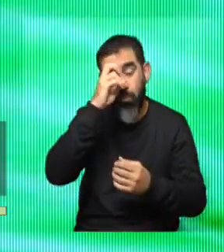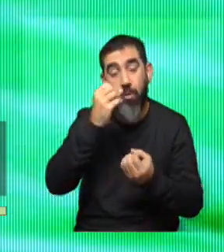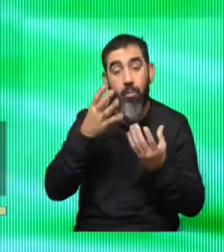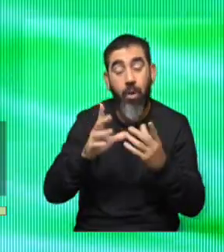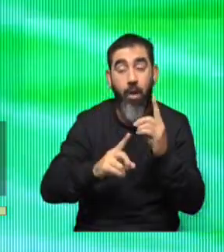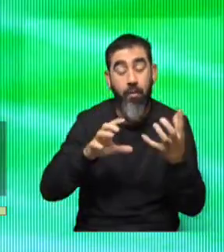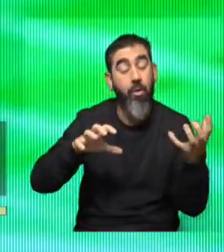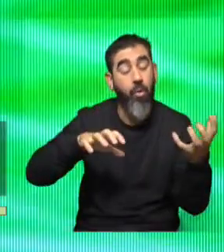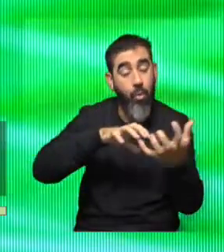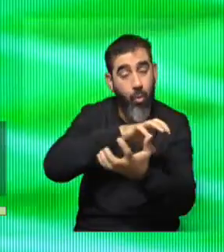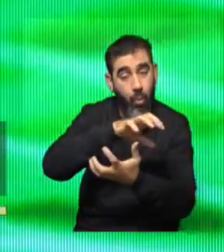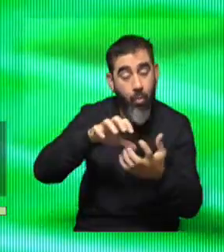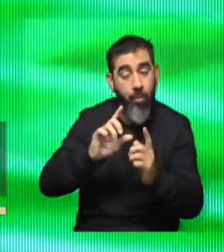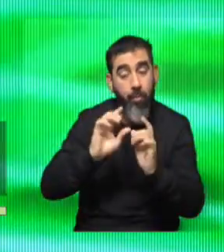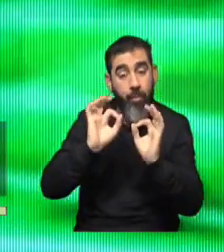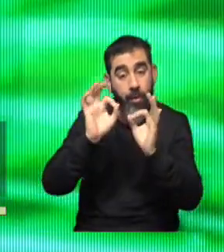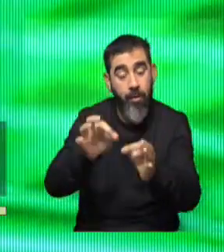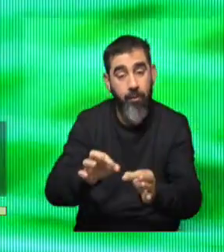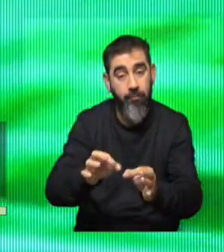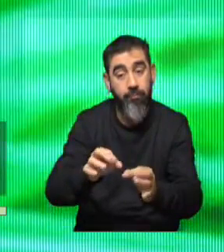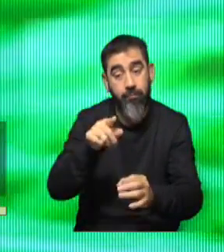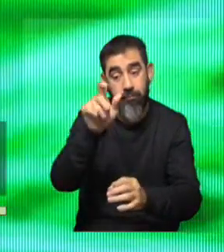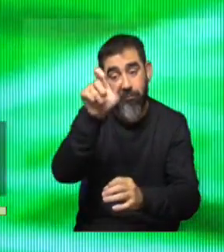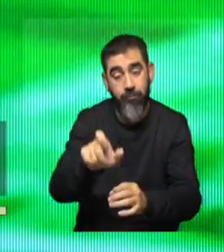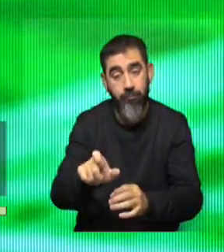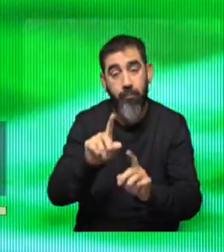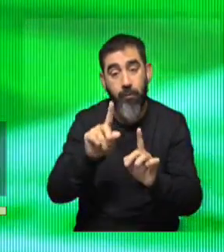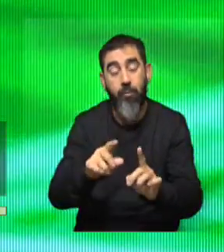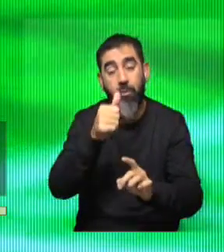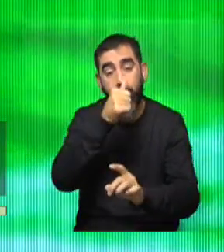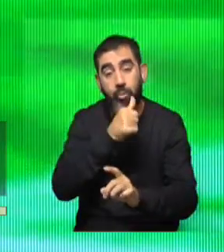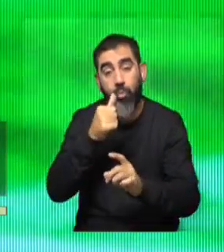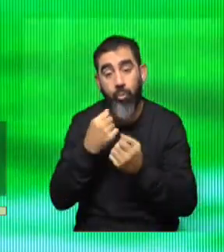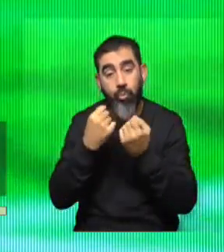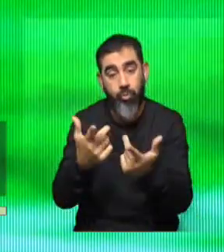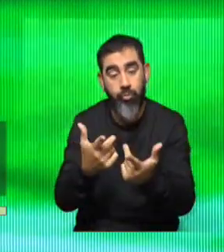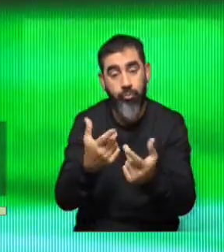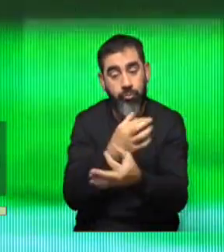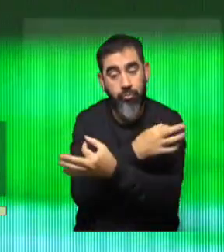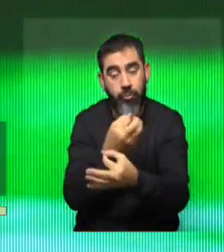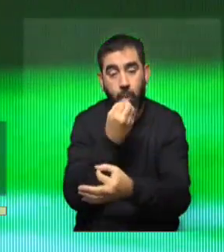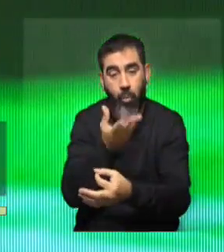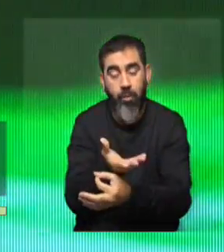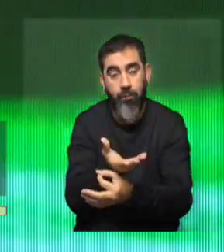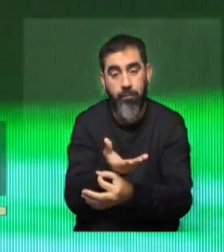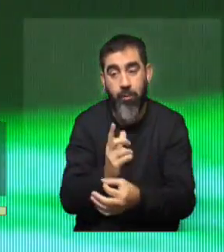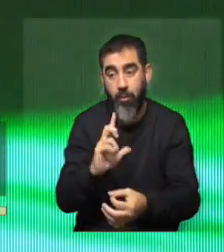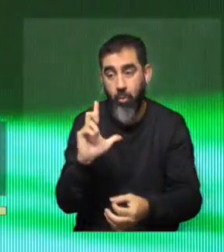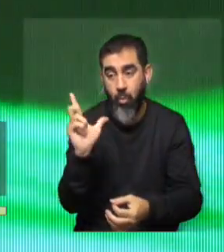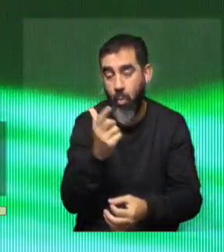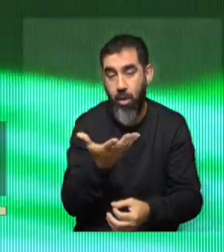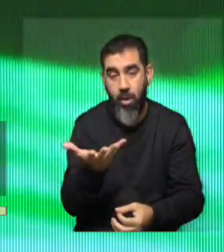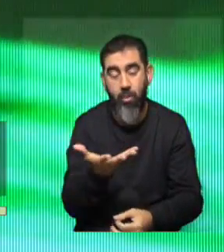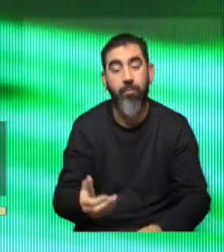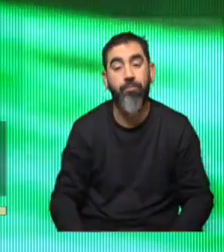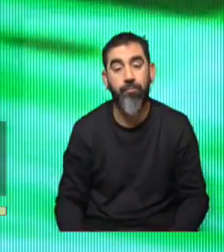un estado crítico y tienen que ser atendidos esos pacientes tenemos que darles una solución que correcta que no se le está dando y